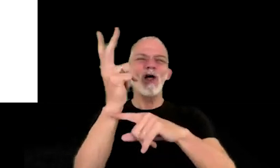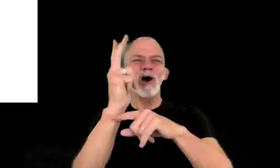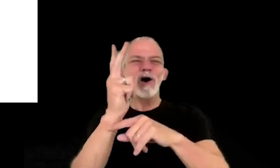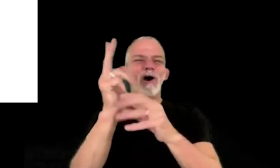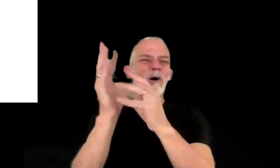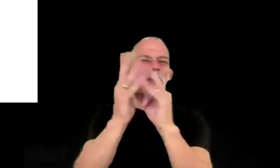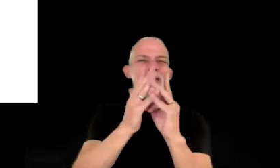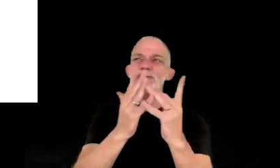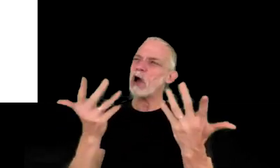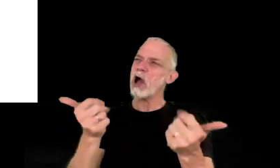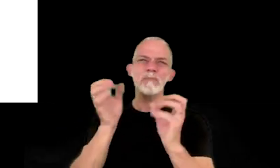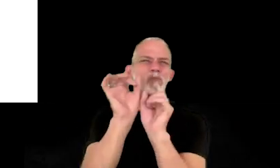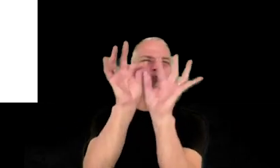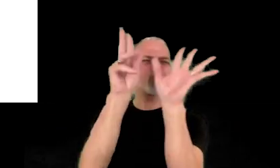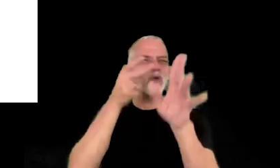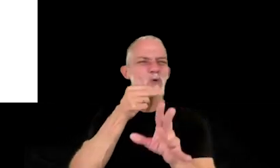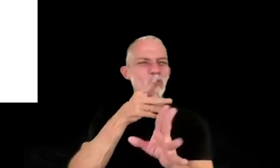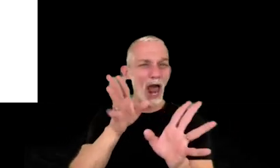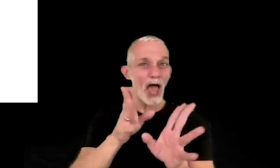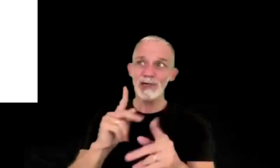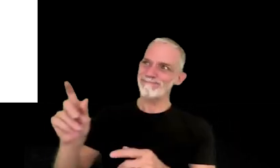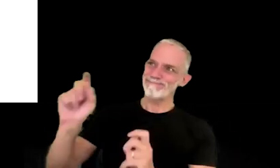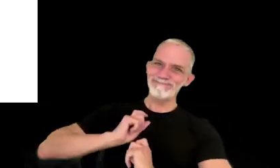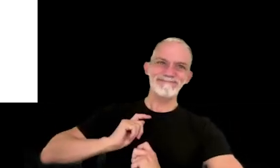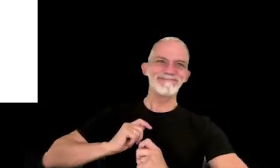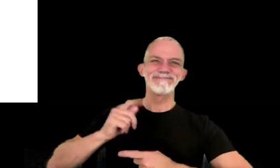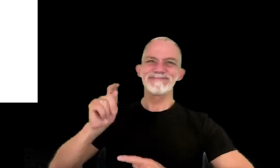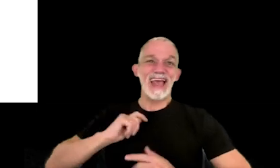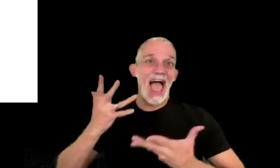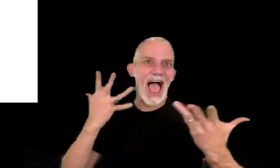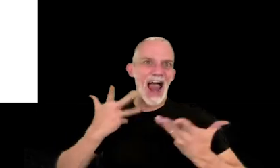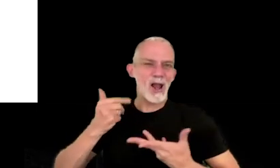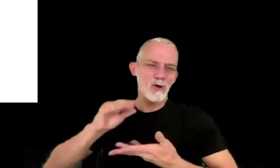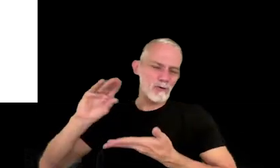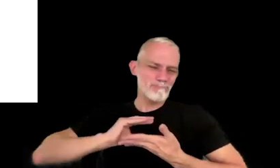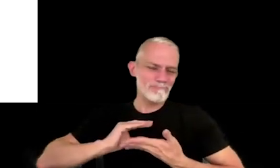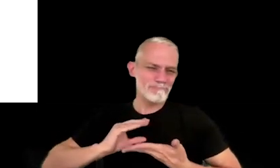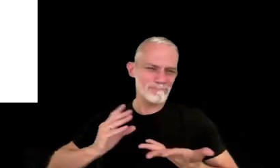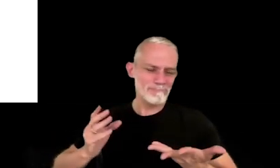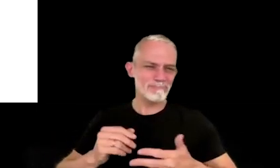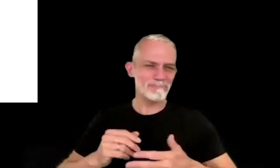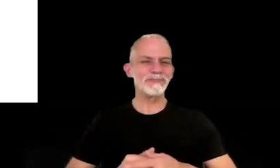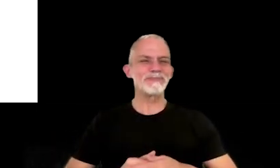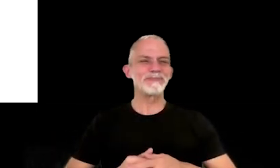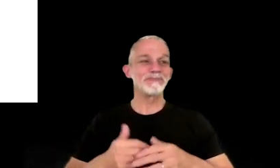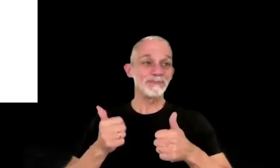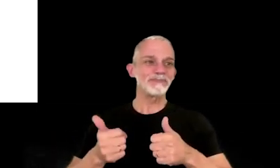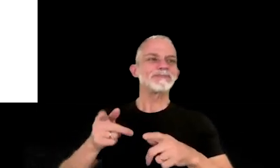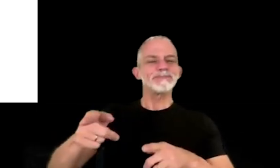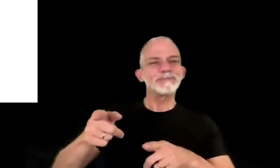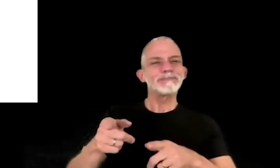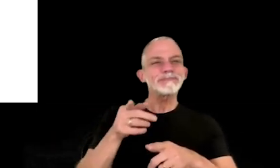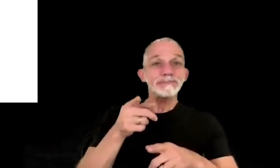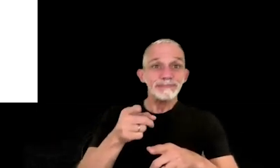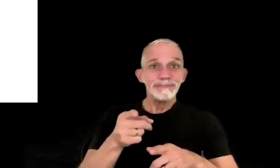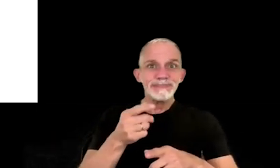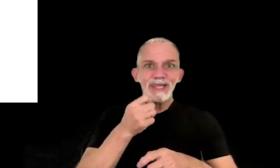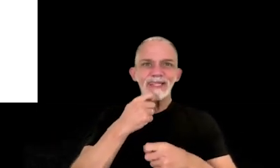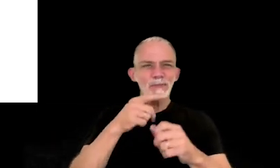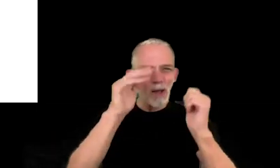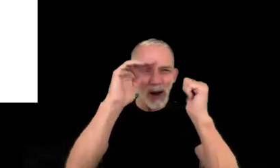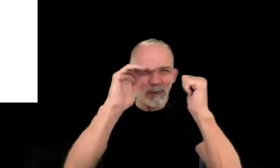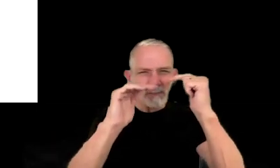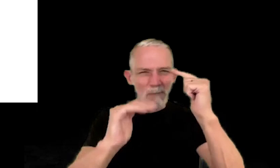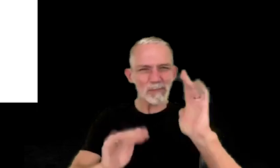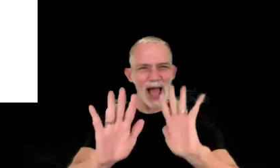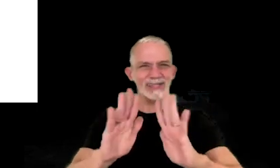no produce gases de efecto invernadero, tenga algún tipo de ayuda, algún tipo de incentivo. ¿Tá? Entonces, este es el esquema general que